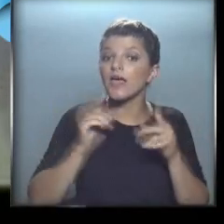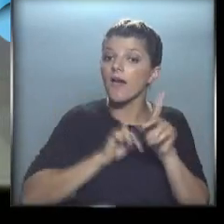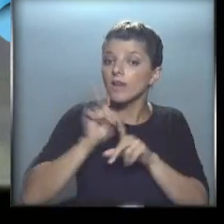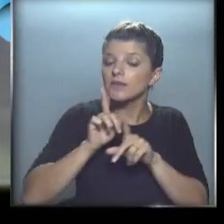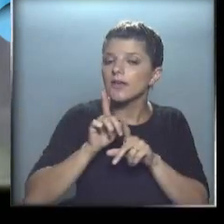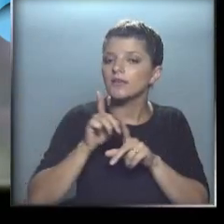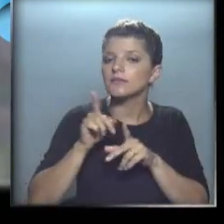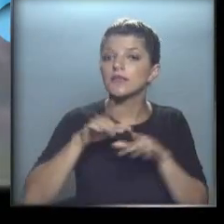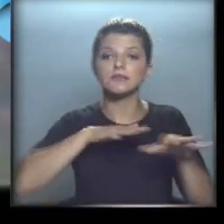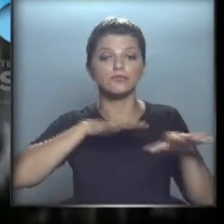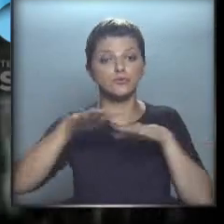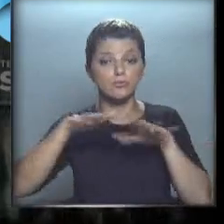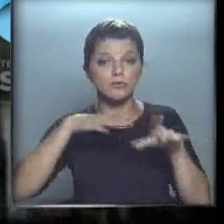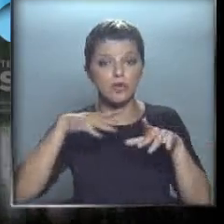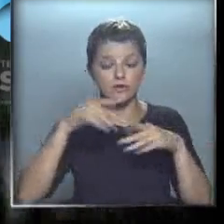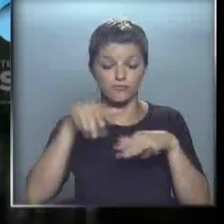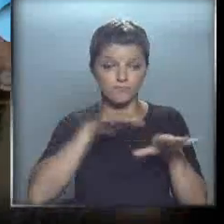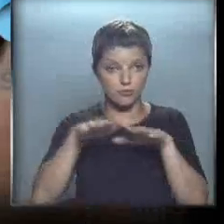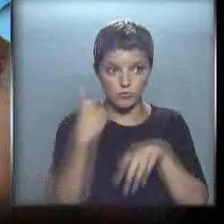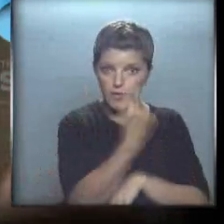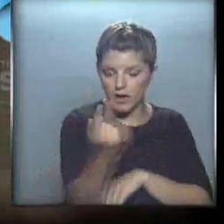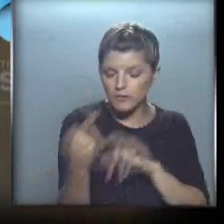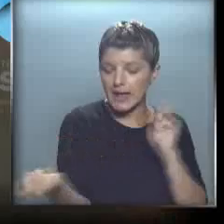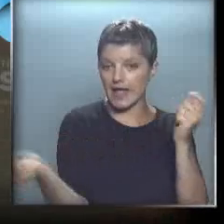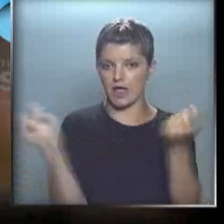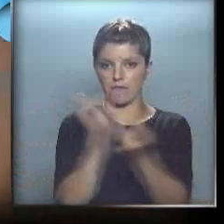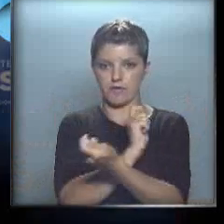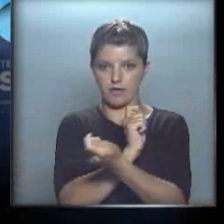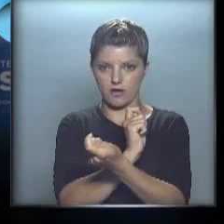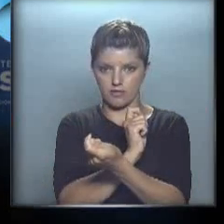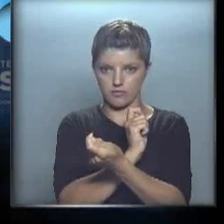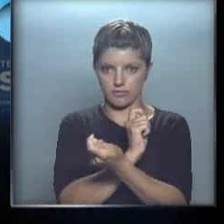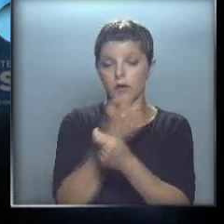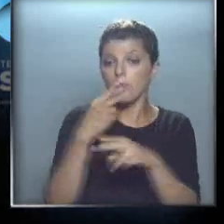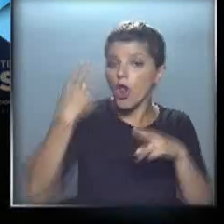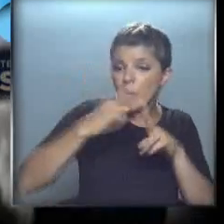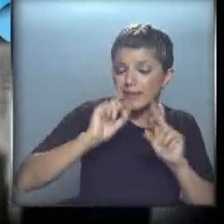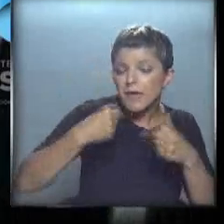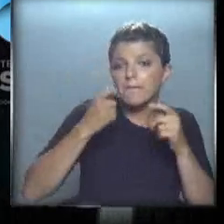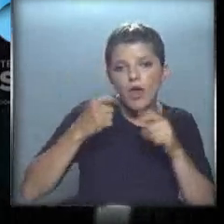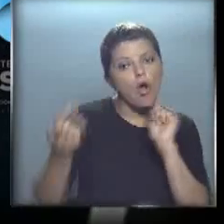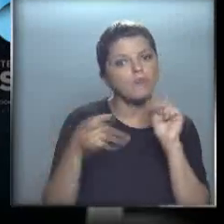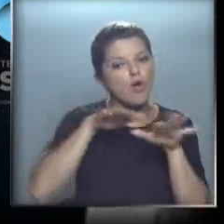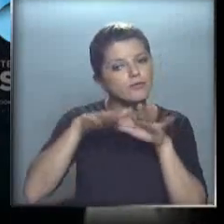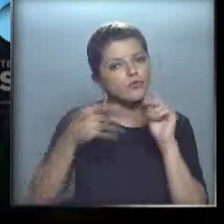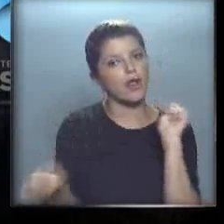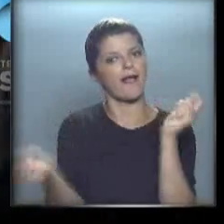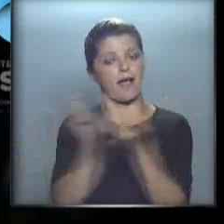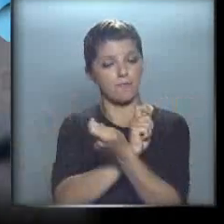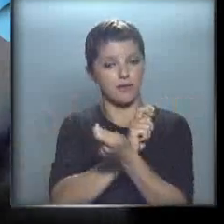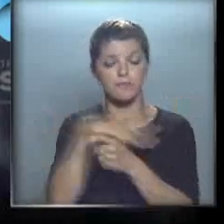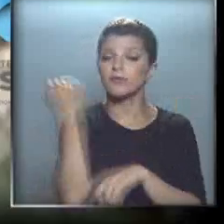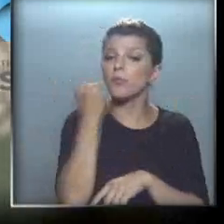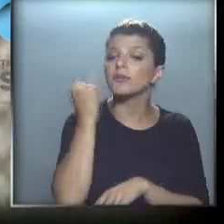cambian en cuestiones sustantivas. Todos ellos cambian en cuestiones sustantivas más allá que un cambio de nombre. Es importante mencionar que a Abuela de Plaza de Mayo,